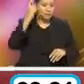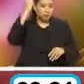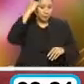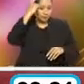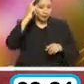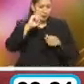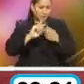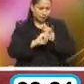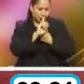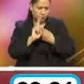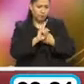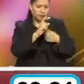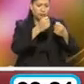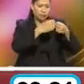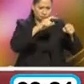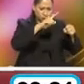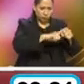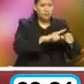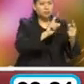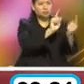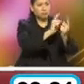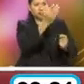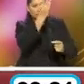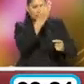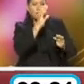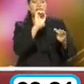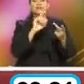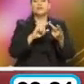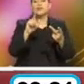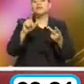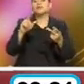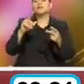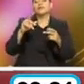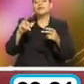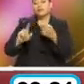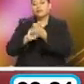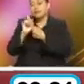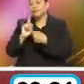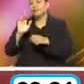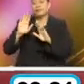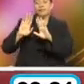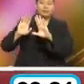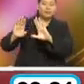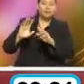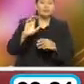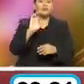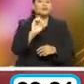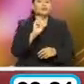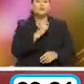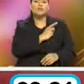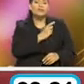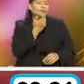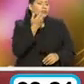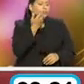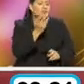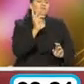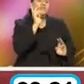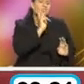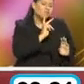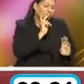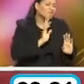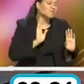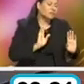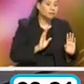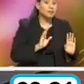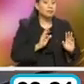psicológica, social, está la parte de probar sustancias, mucho por el momento en el que están viviendo los chavos. En muchas ocasiones